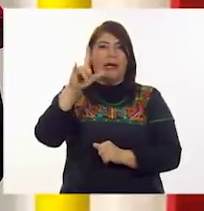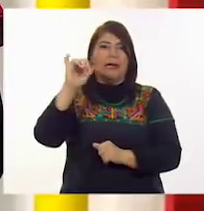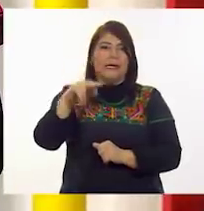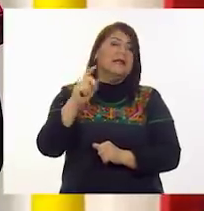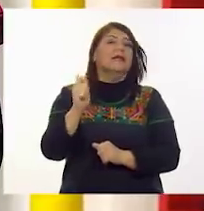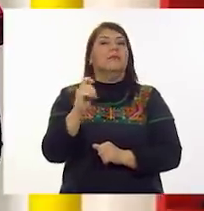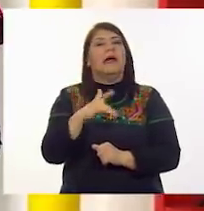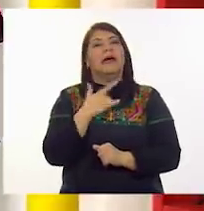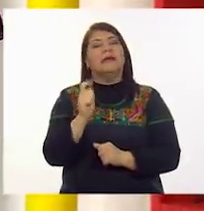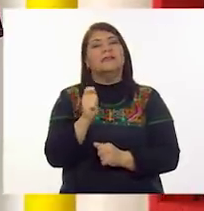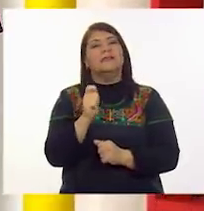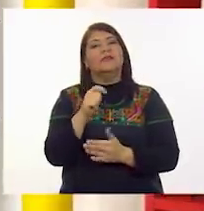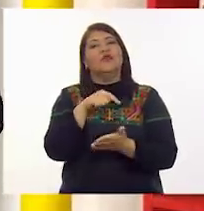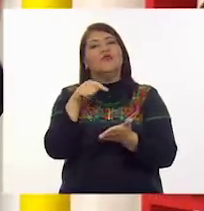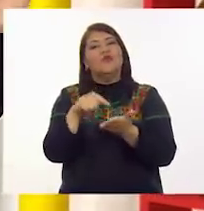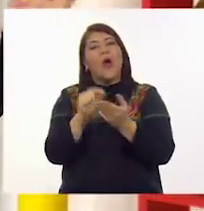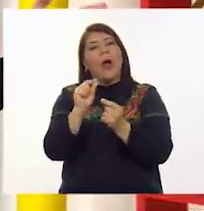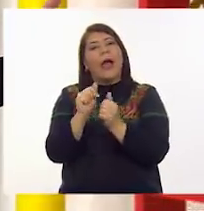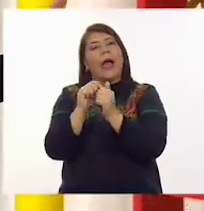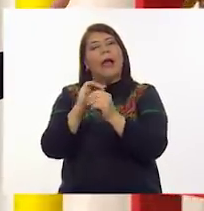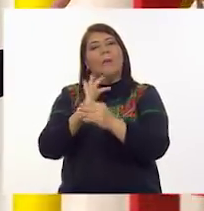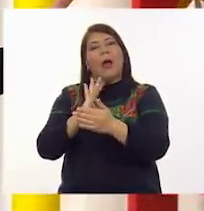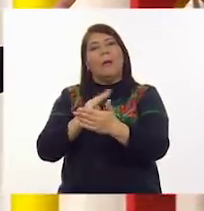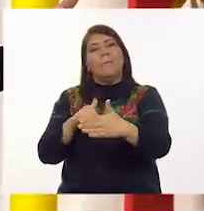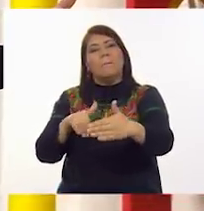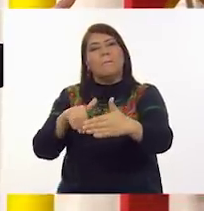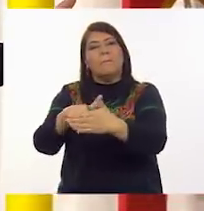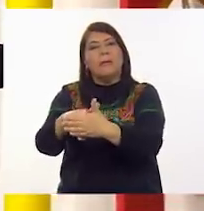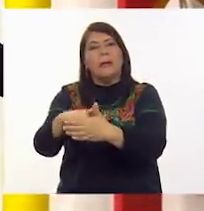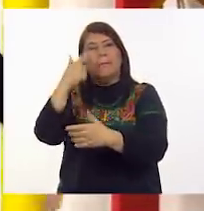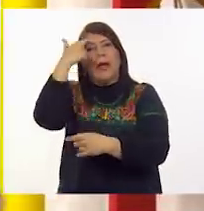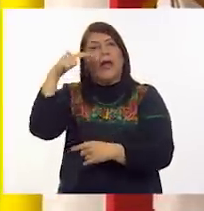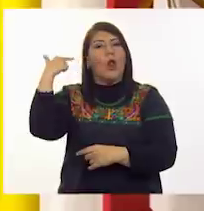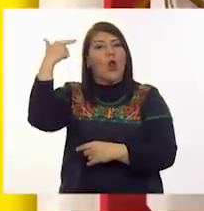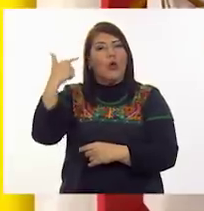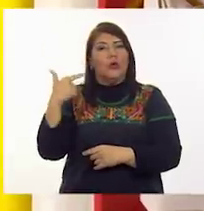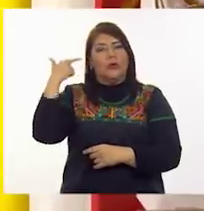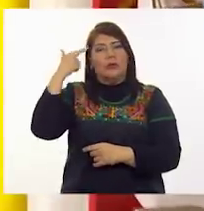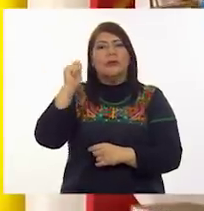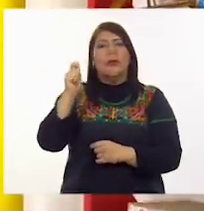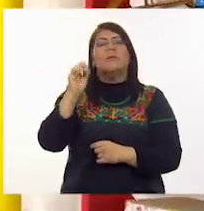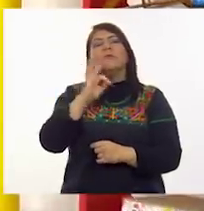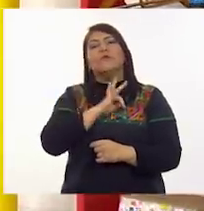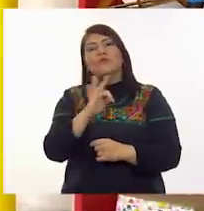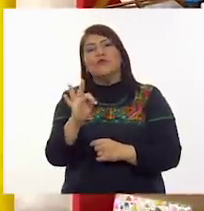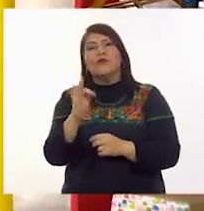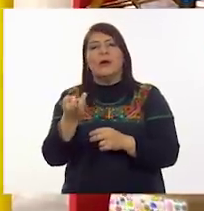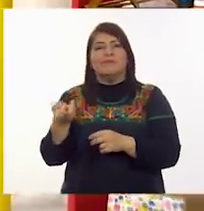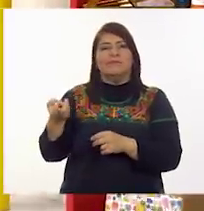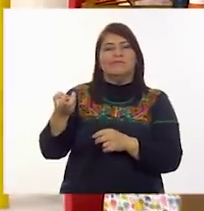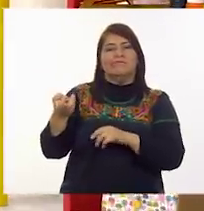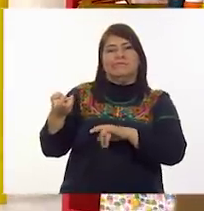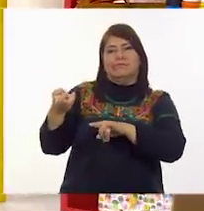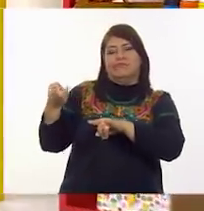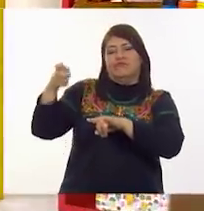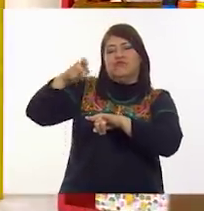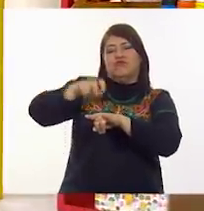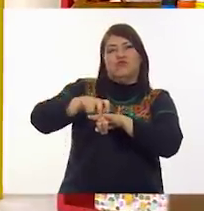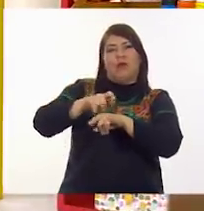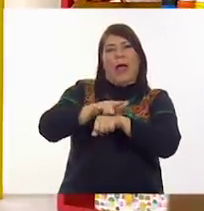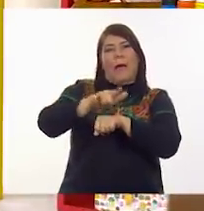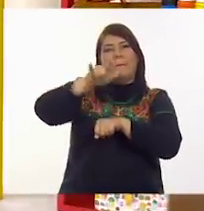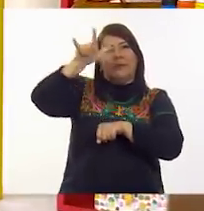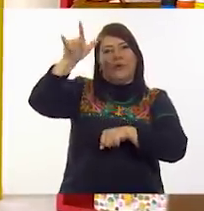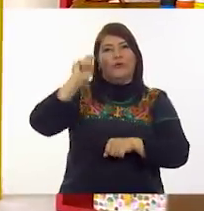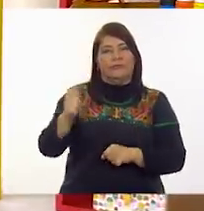la ciudad de Londres, pero ha llegado el momento de abordar nuestro avión.